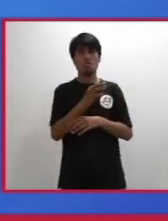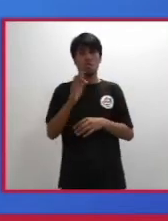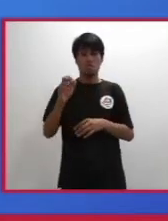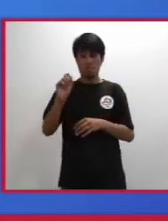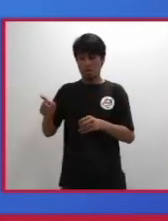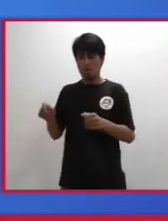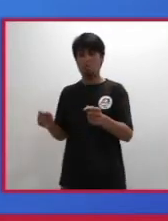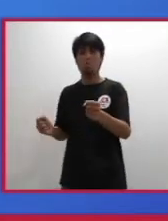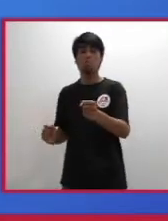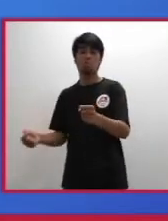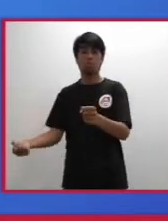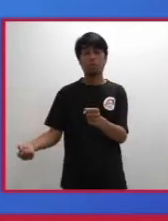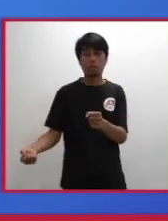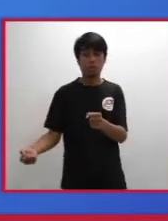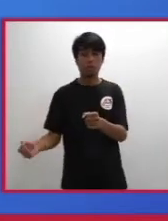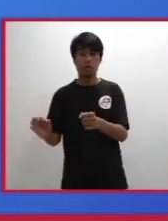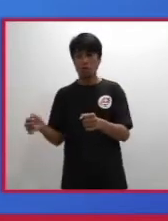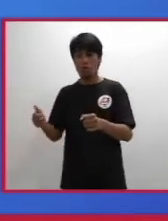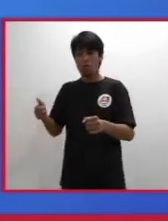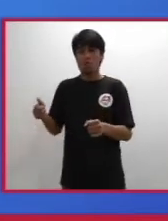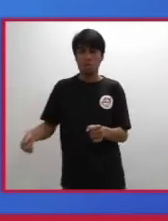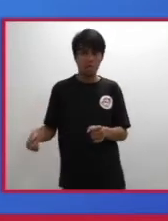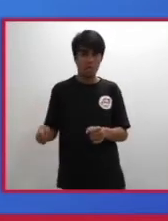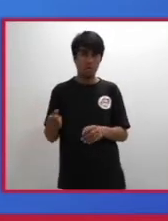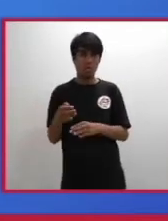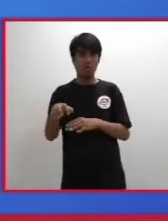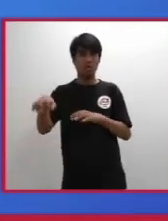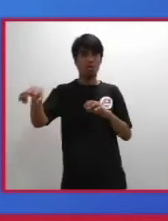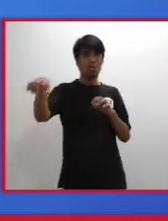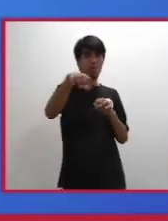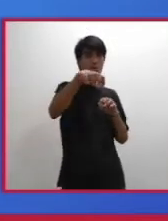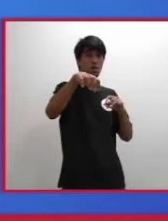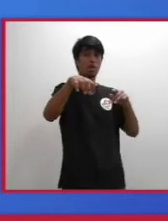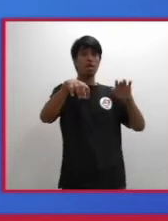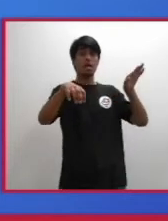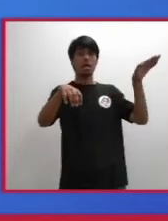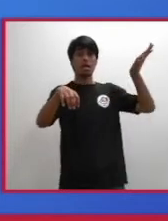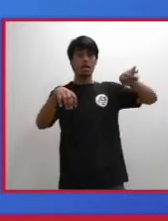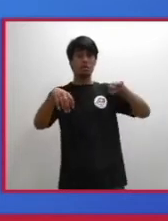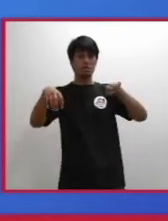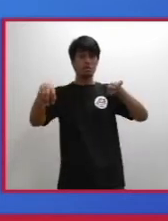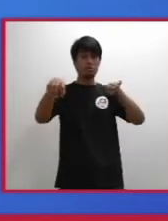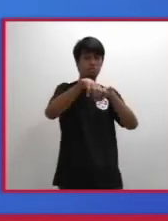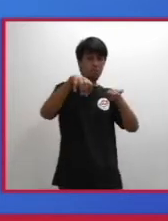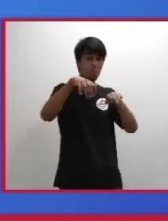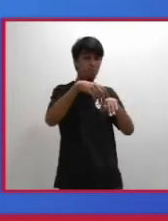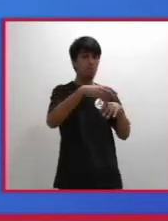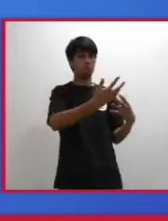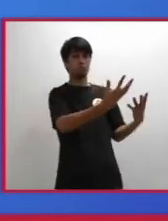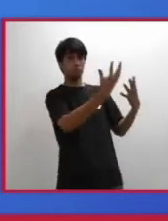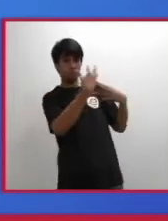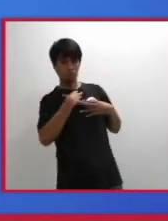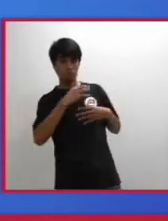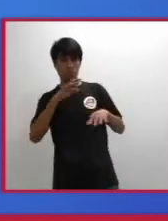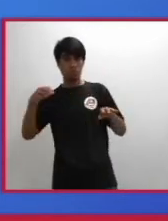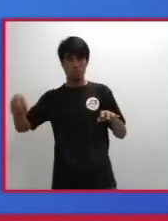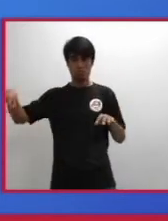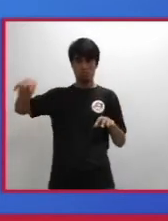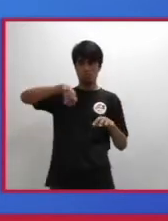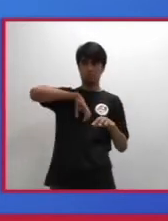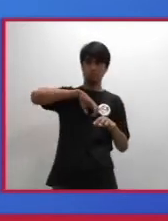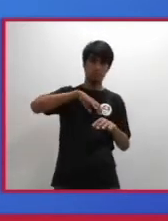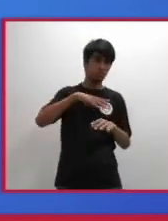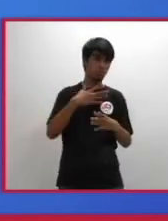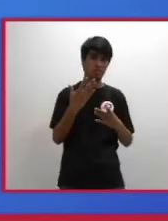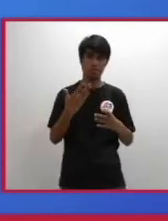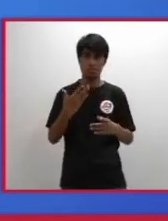le presionó a la persona contra el camión. O sea, son situaciones que se pueden dar, ¿verdad? Uno de